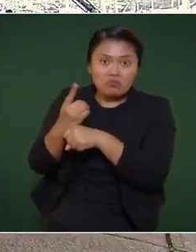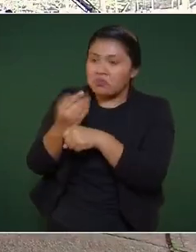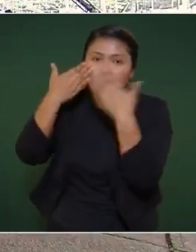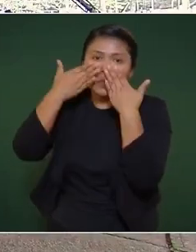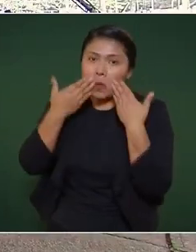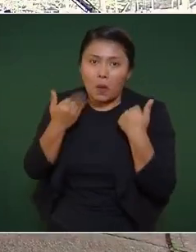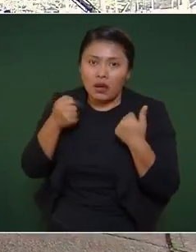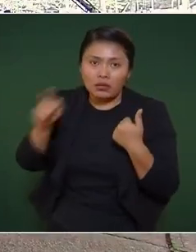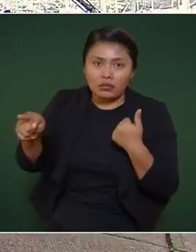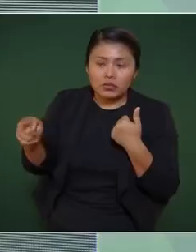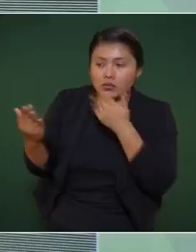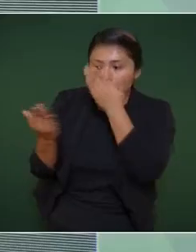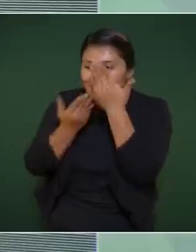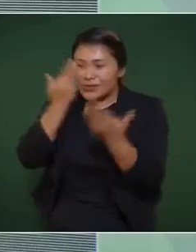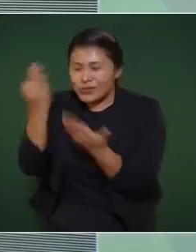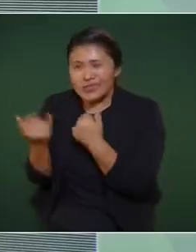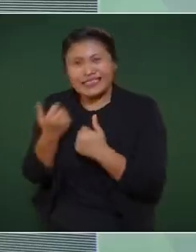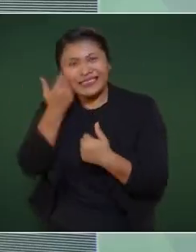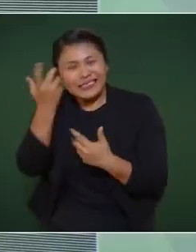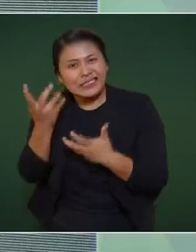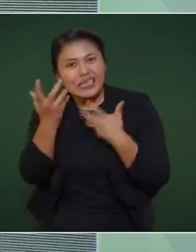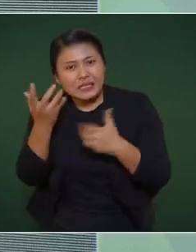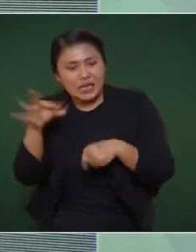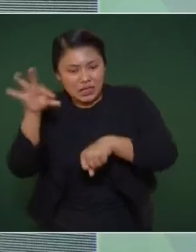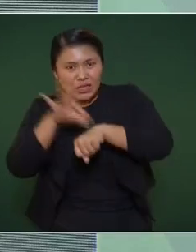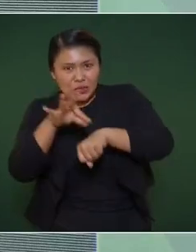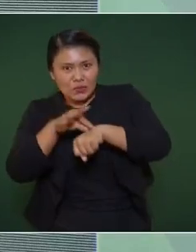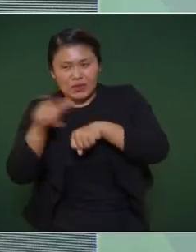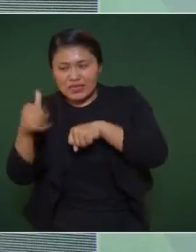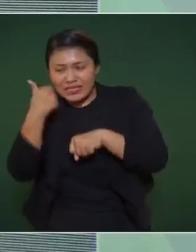y rechazaban a los jóvenes que querían estudiar medicina